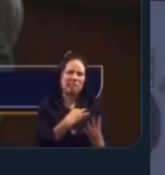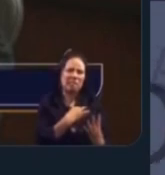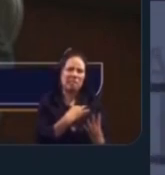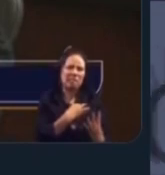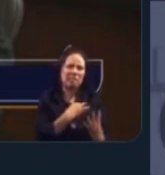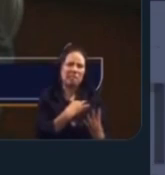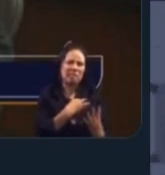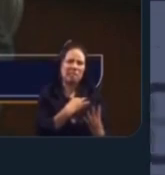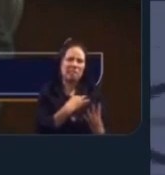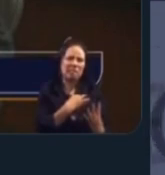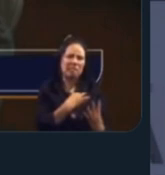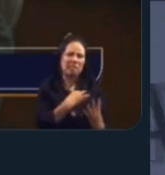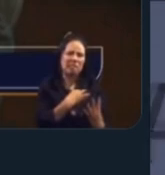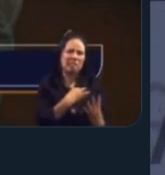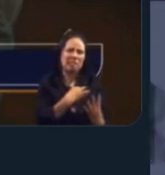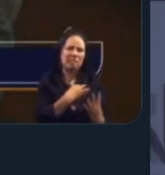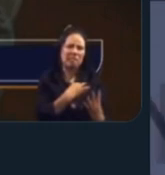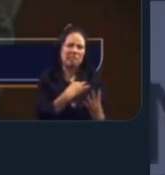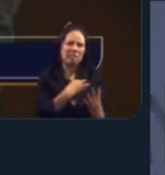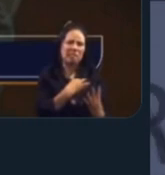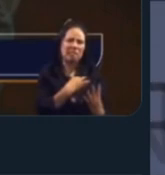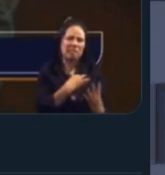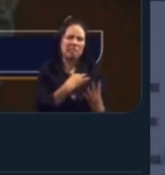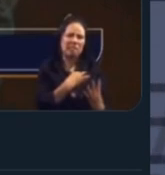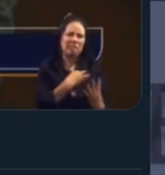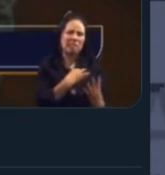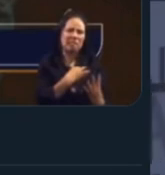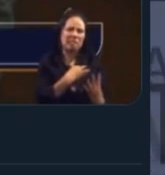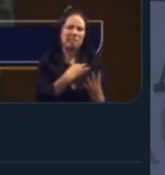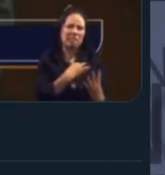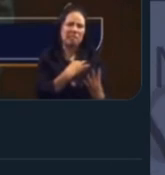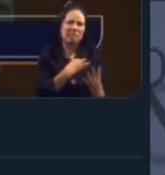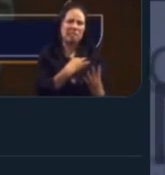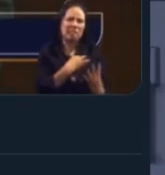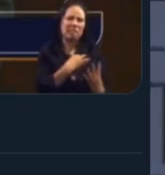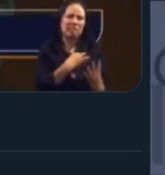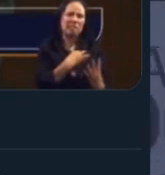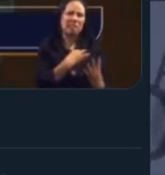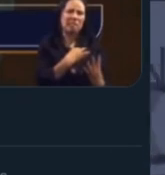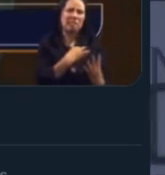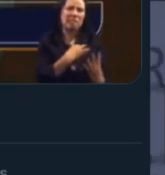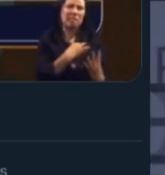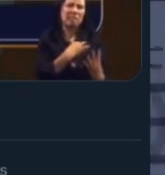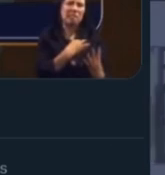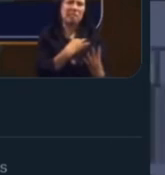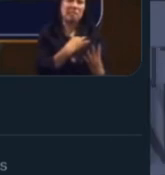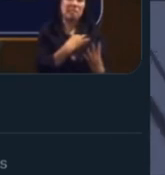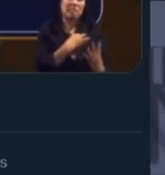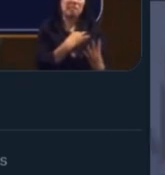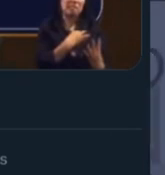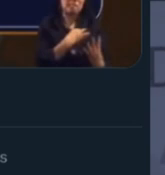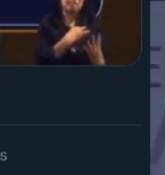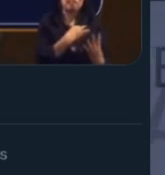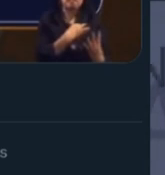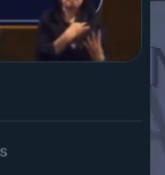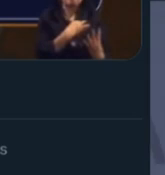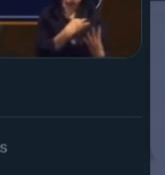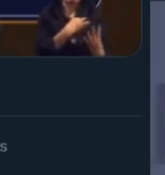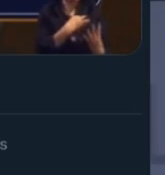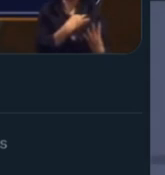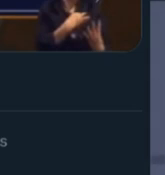instrumentaliza o pretende instrumentalizar a los campesinos peligroso porque persigue a los empresarios y a los medios de comunicación